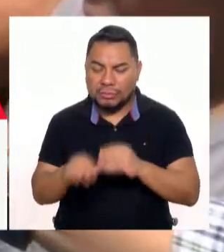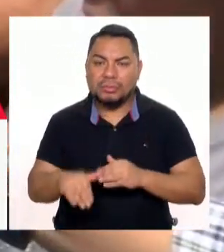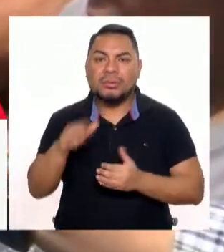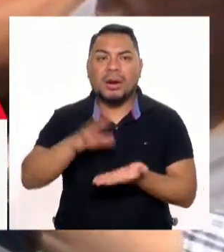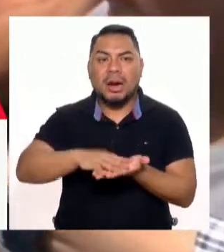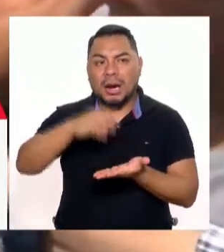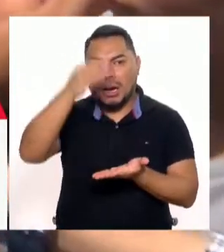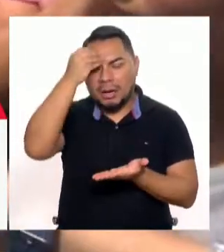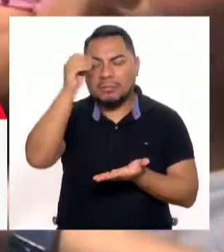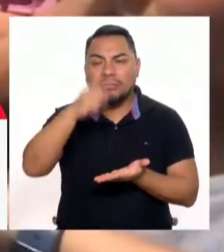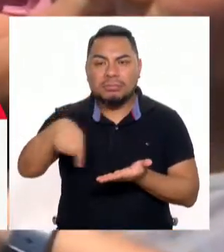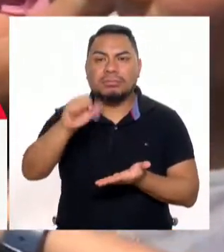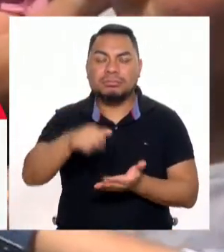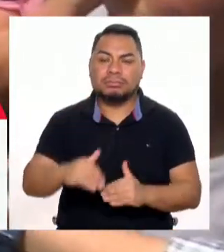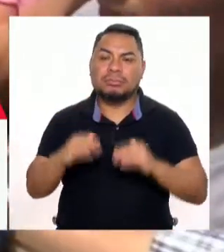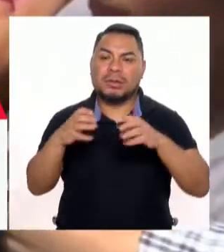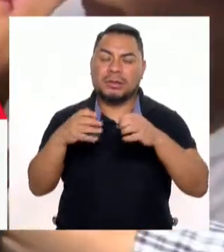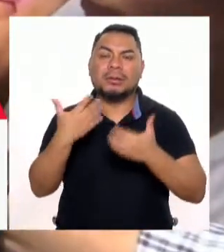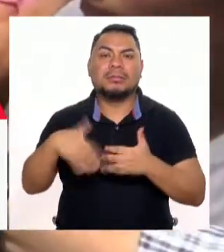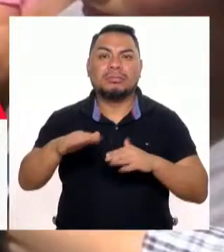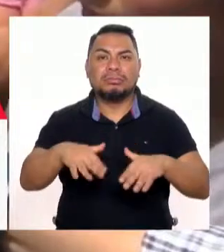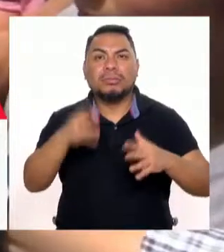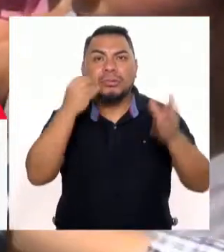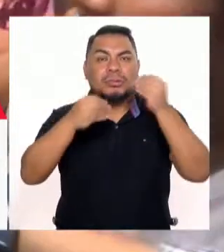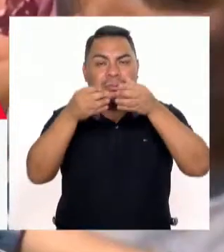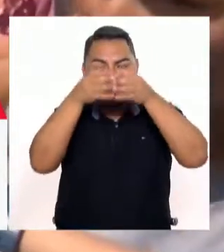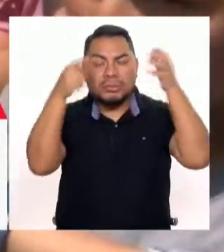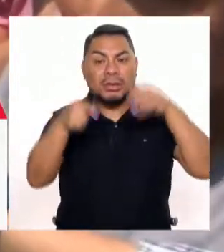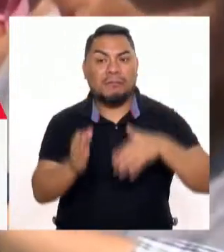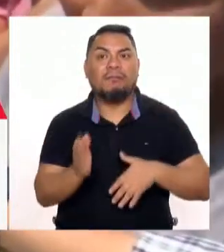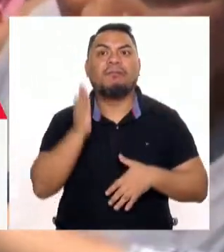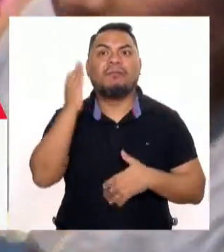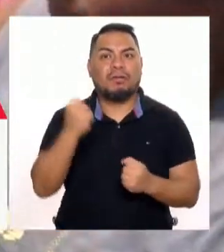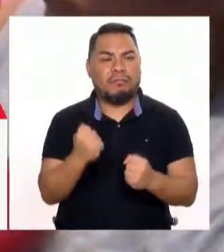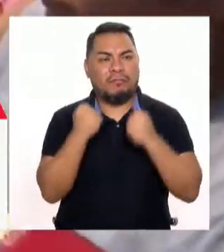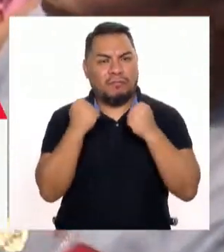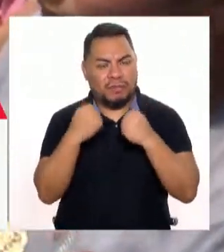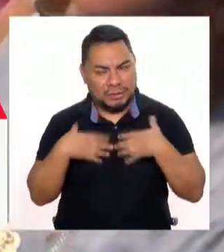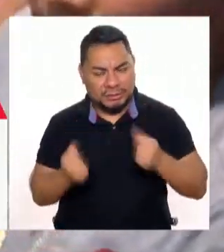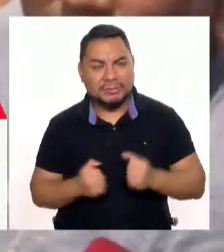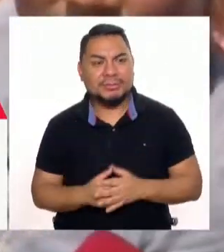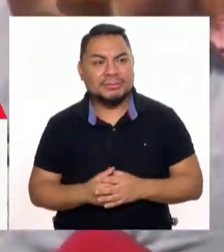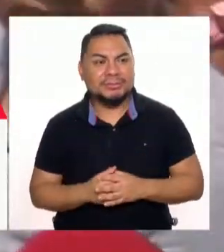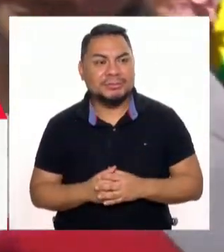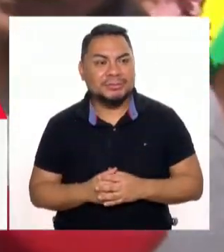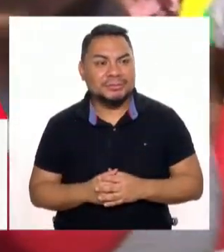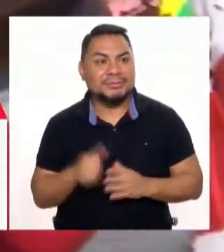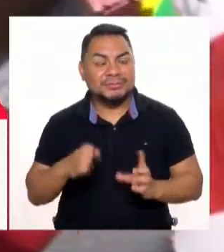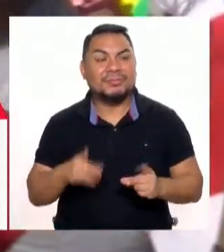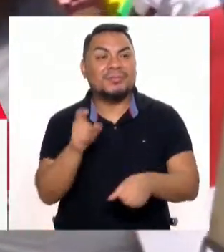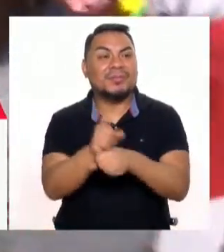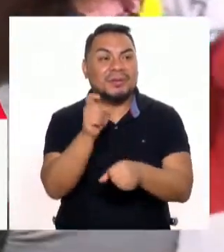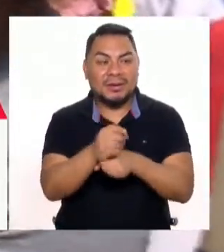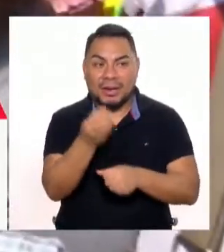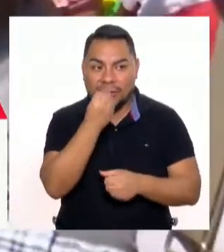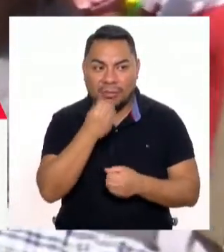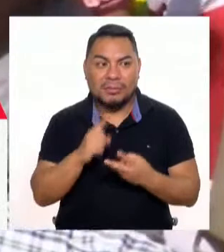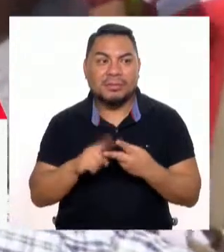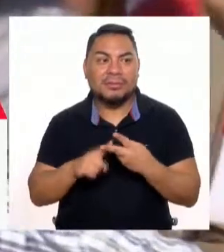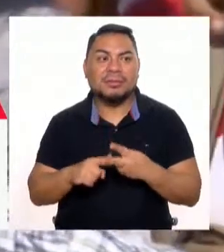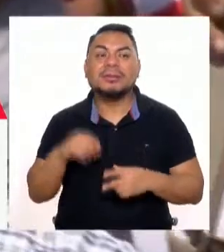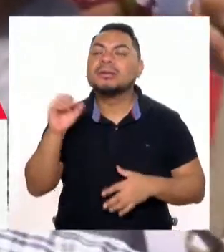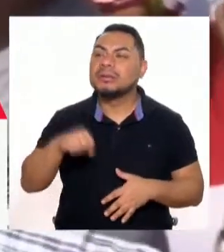aprender a hacer y sean chicos del futuro fuertes y sanos como señalaba ayer educación y alimentación la